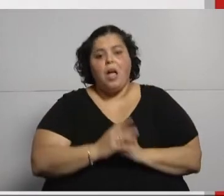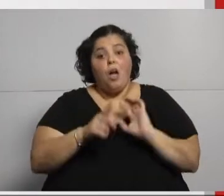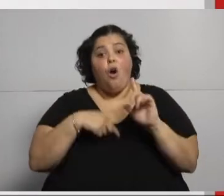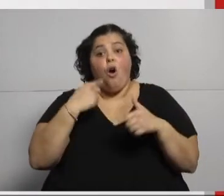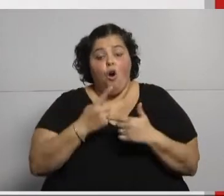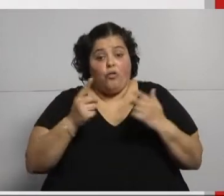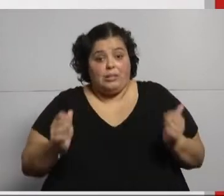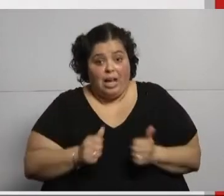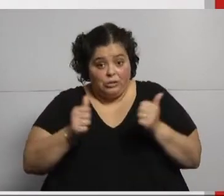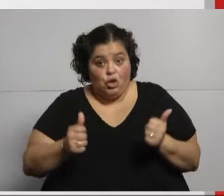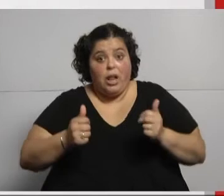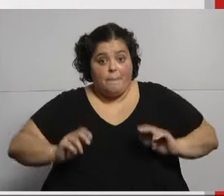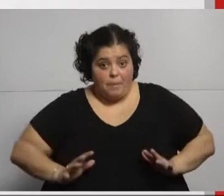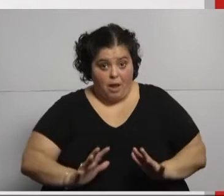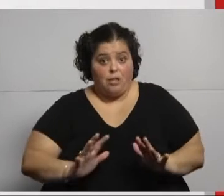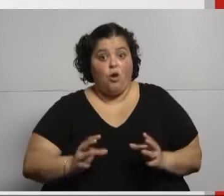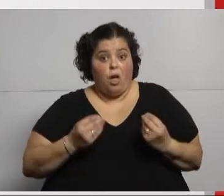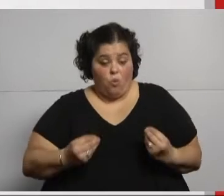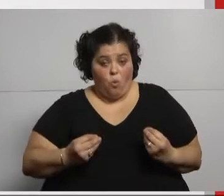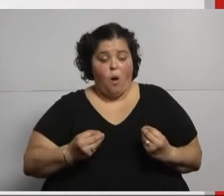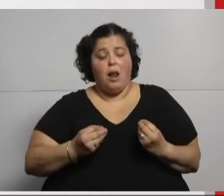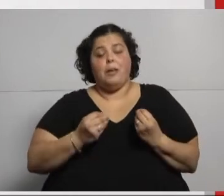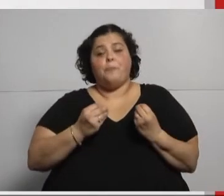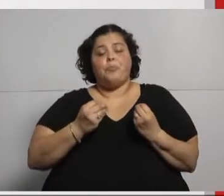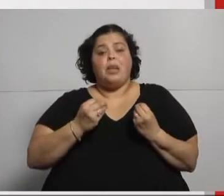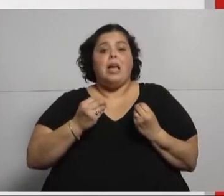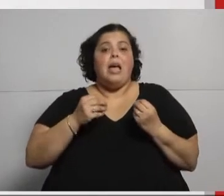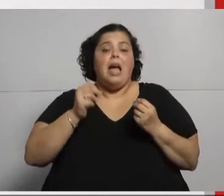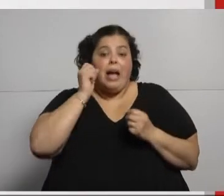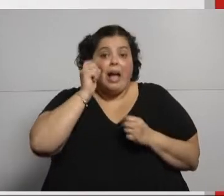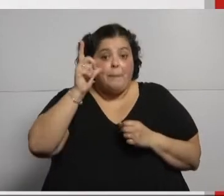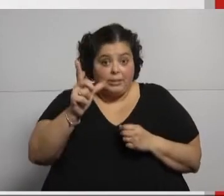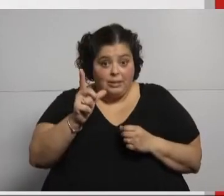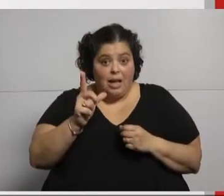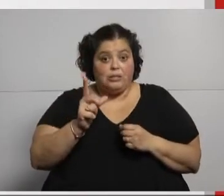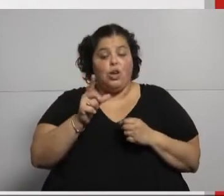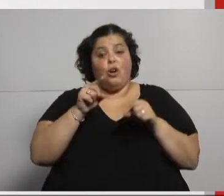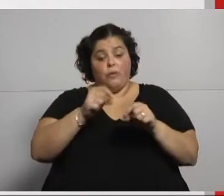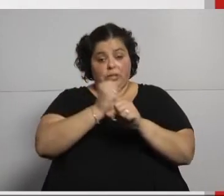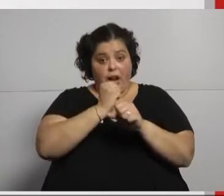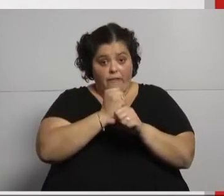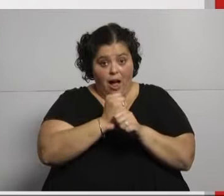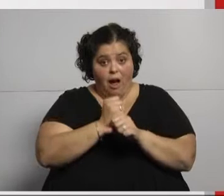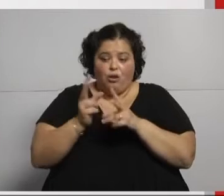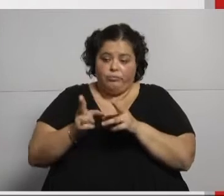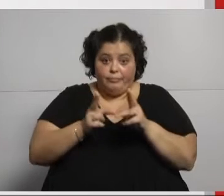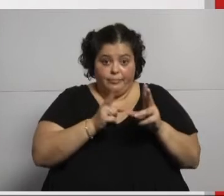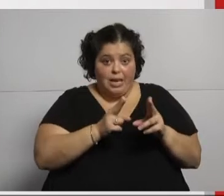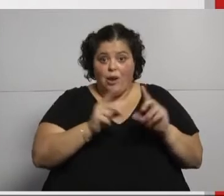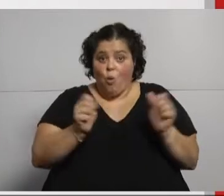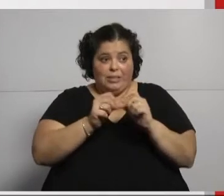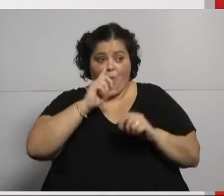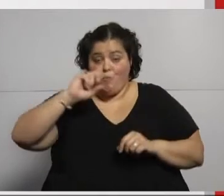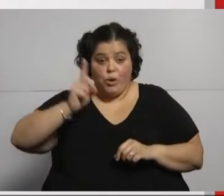Otras acciones preparatorias han sido la coordinación, obviamente, y capacitación para este trabajo interno. Hemos tenido que hacerlo de manera muy rápida,